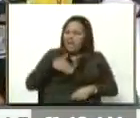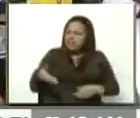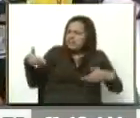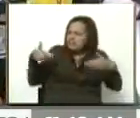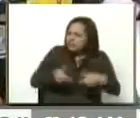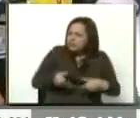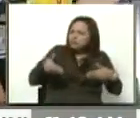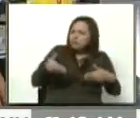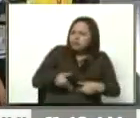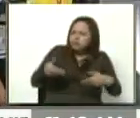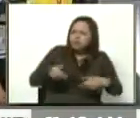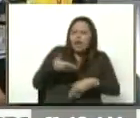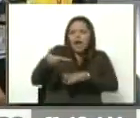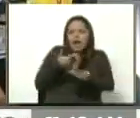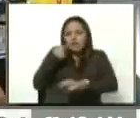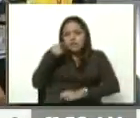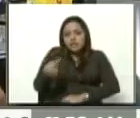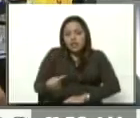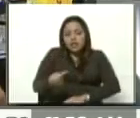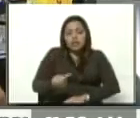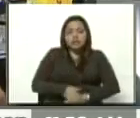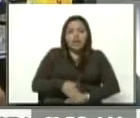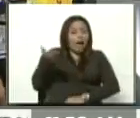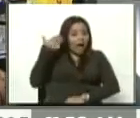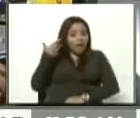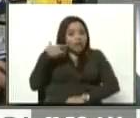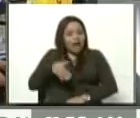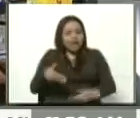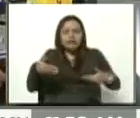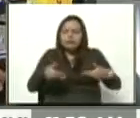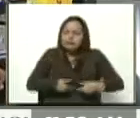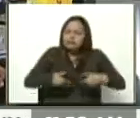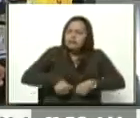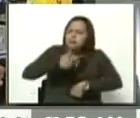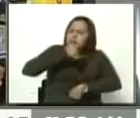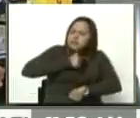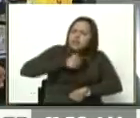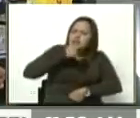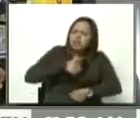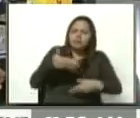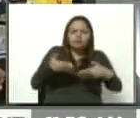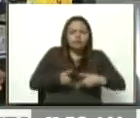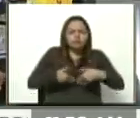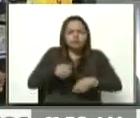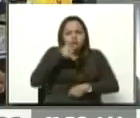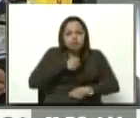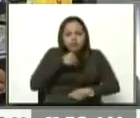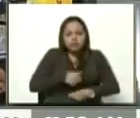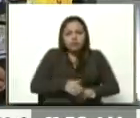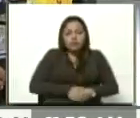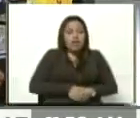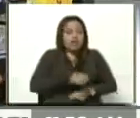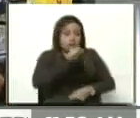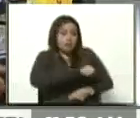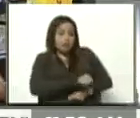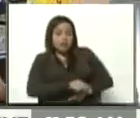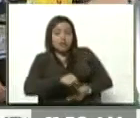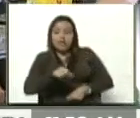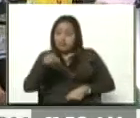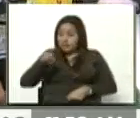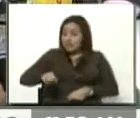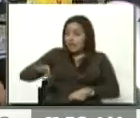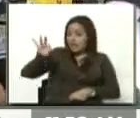yo justamente y le preguntaba. Creo que se pasó de aguantar de la resistencia, se pasó de tocar el fondo. De las resistir, 3R.